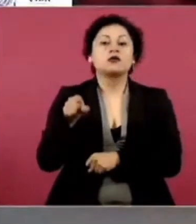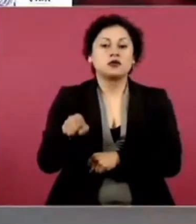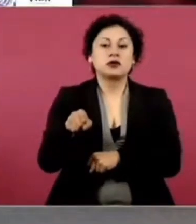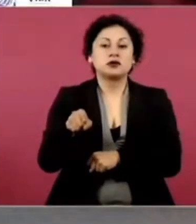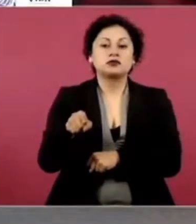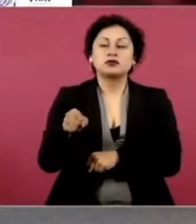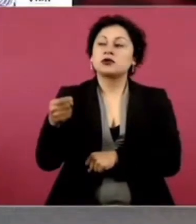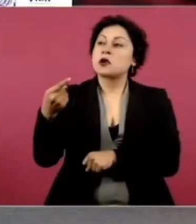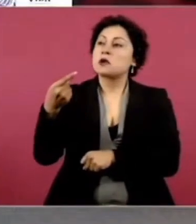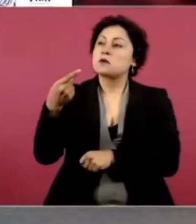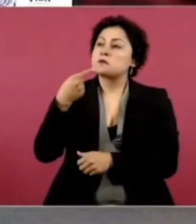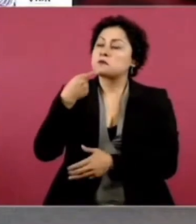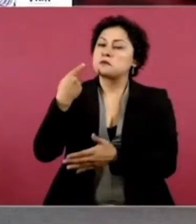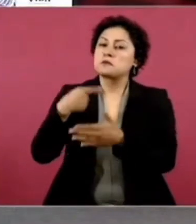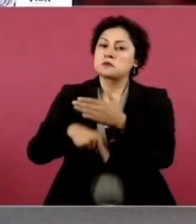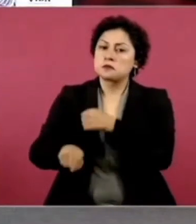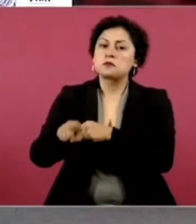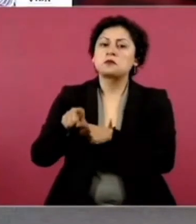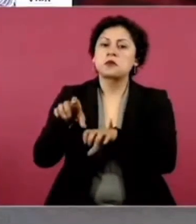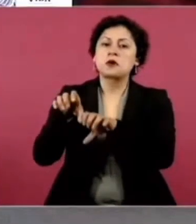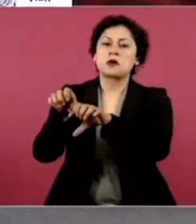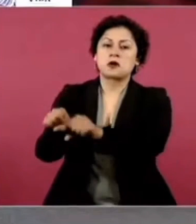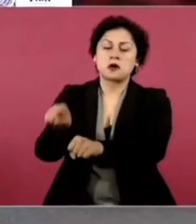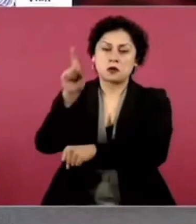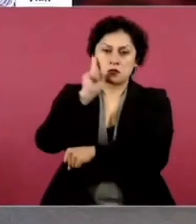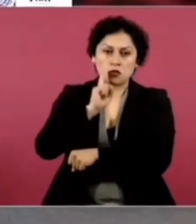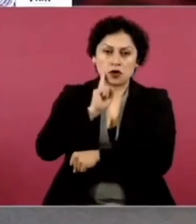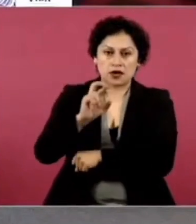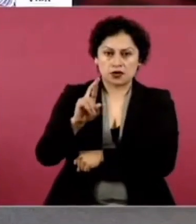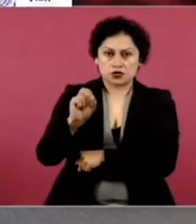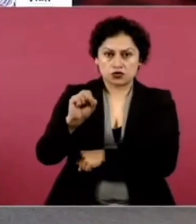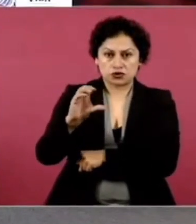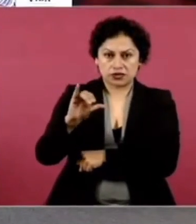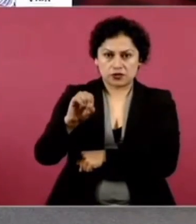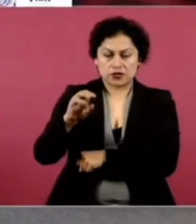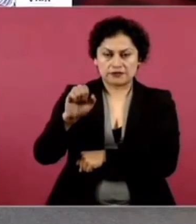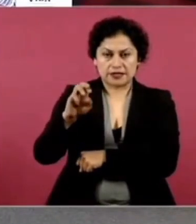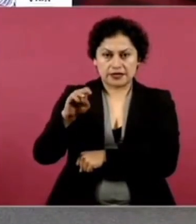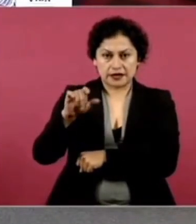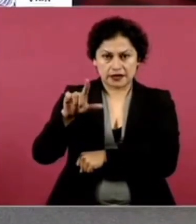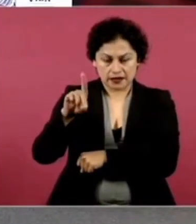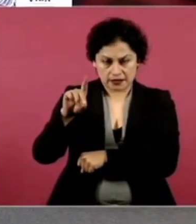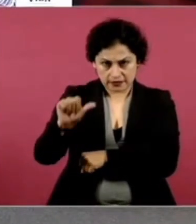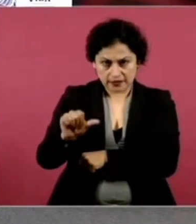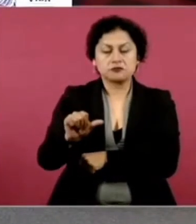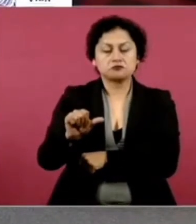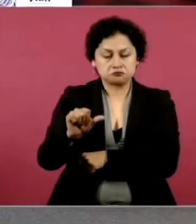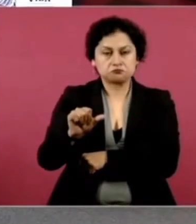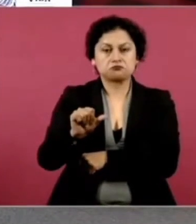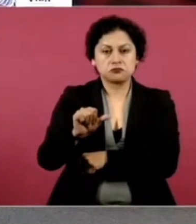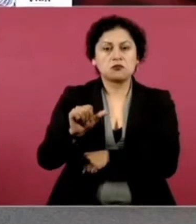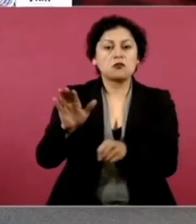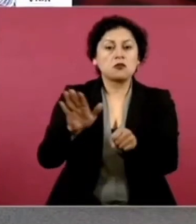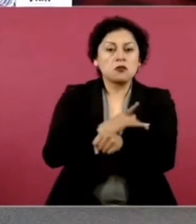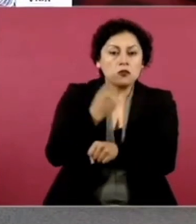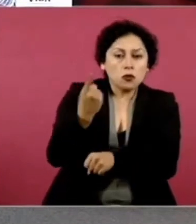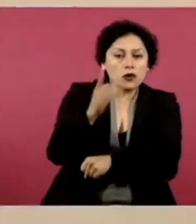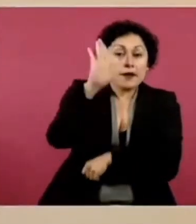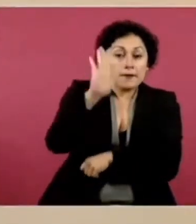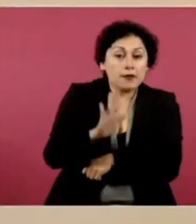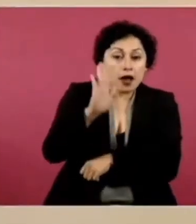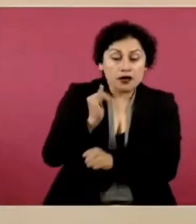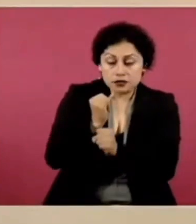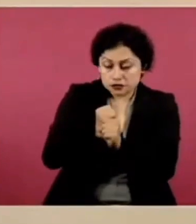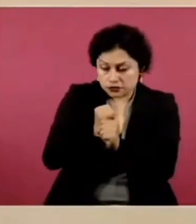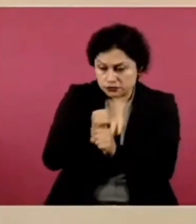una orden de aprehensión en contra de Rocío Esmeralda y Kevin Gabriel. Esto por su probable